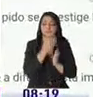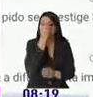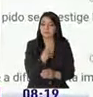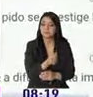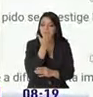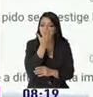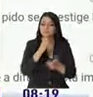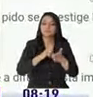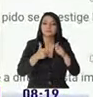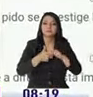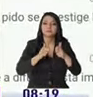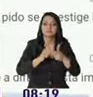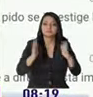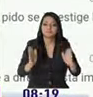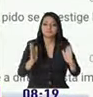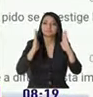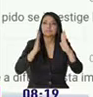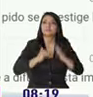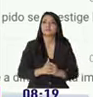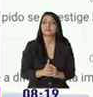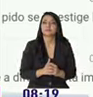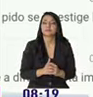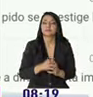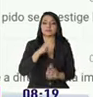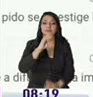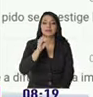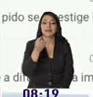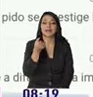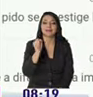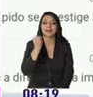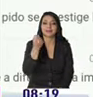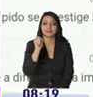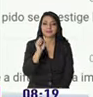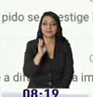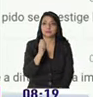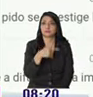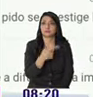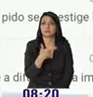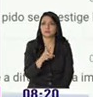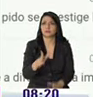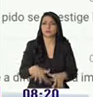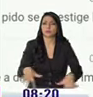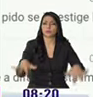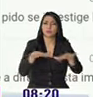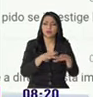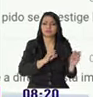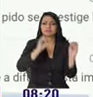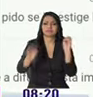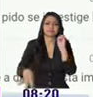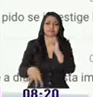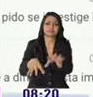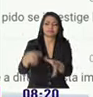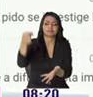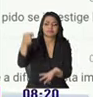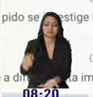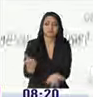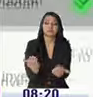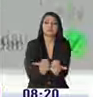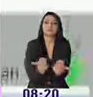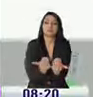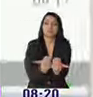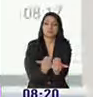problema. Tenemos aquí en la casa, en las casas y Nieto Polo, ya que han adoptado desde varios sectores, que vienen a dejar la basura acá todas las semanas. Es lo